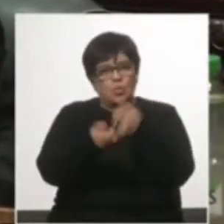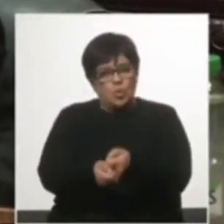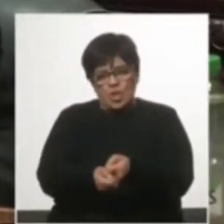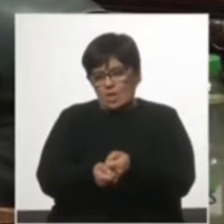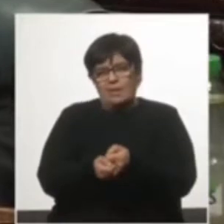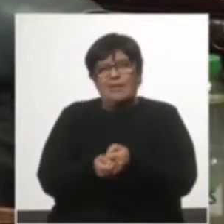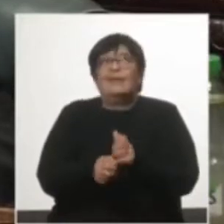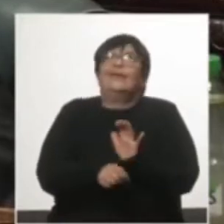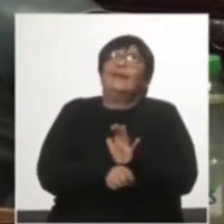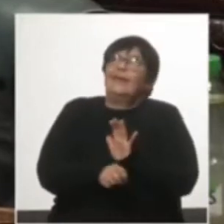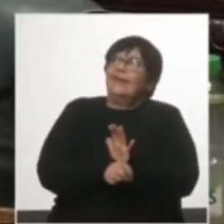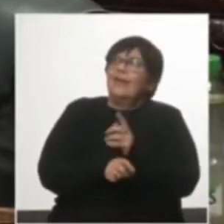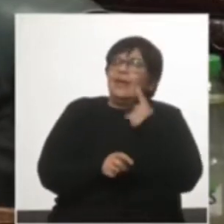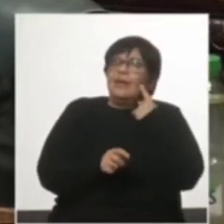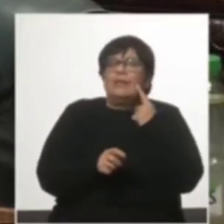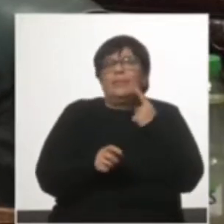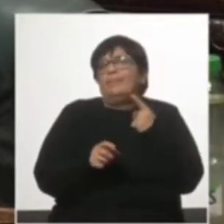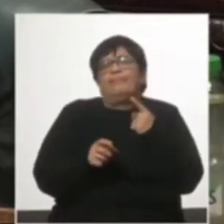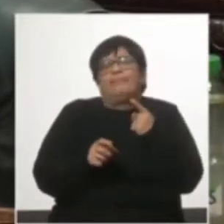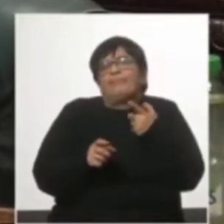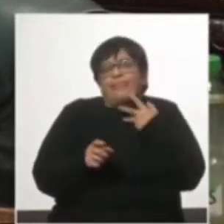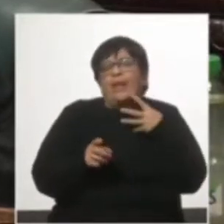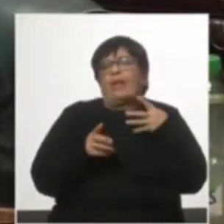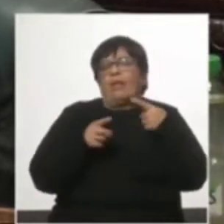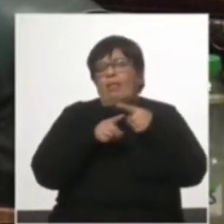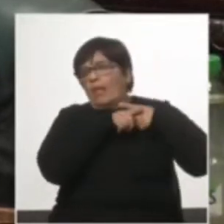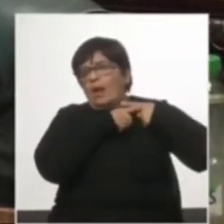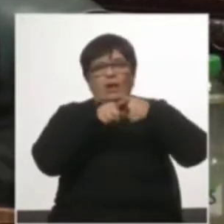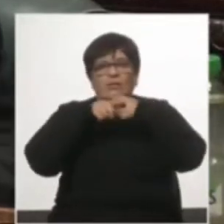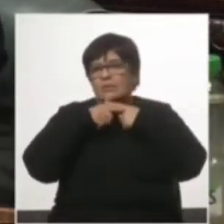es como pelear con molinos de viento.